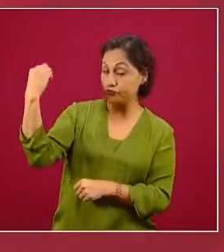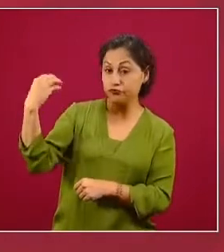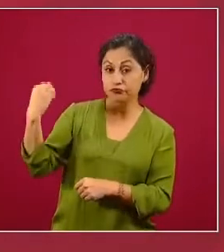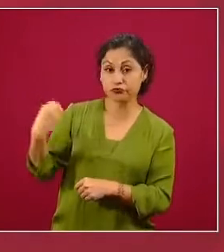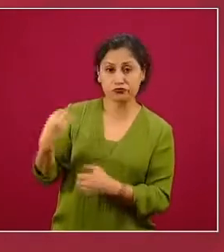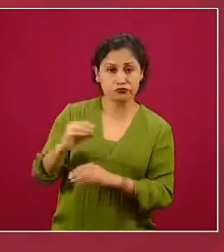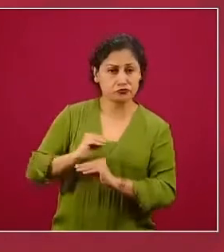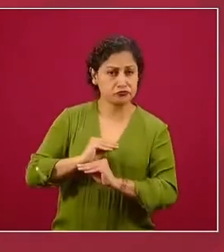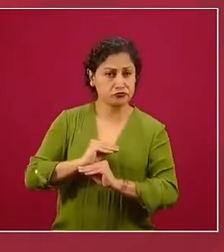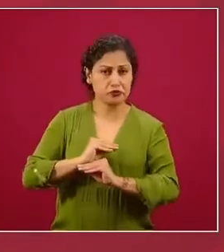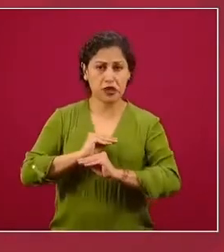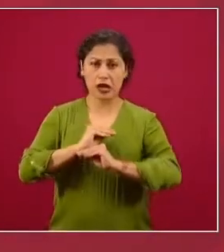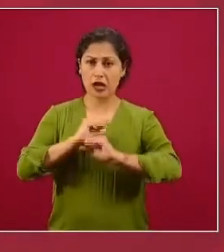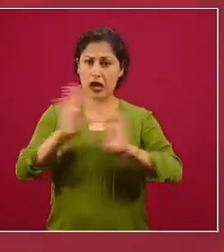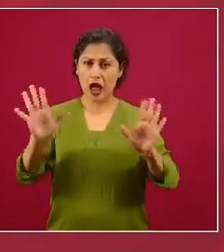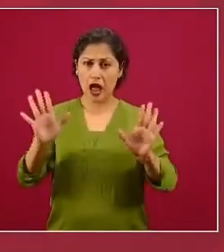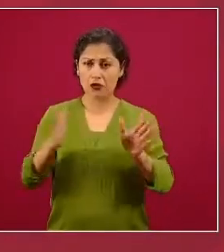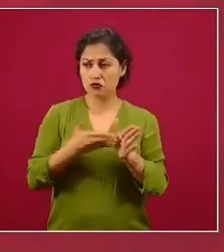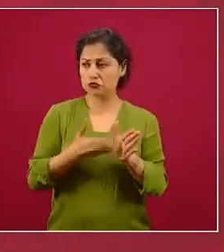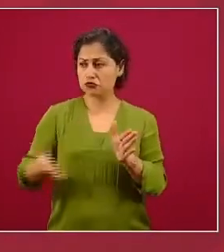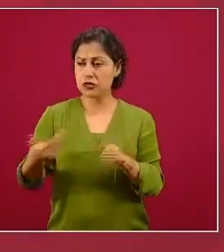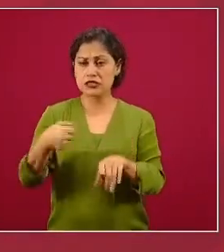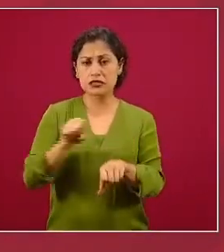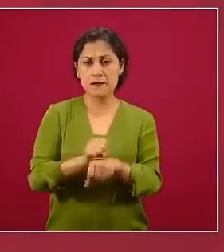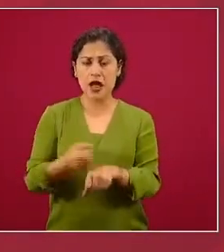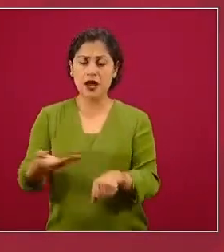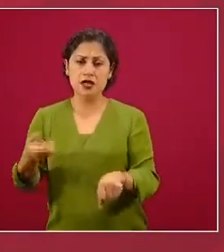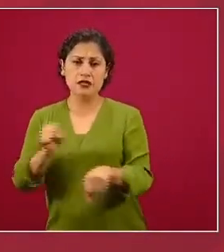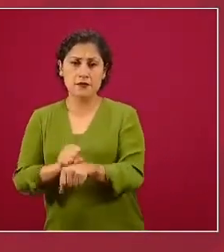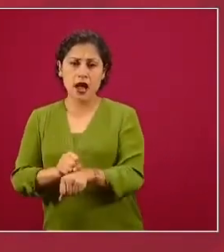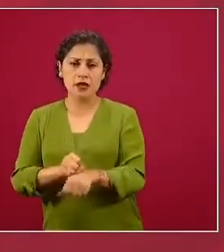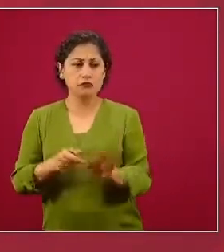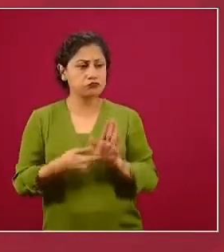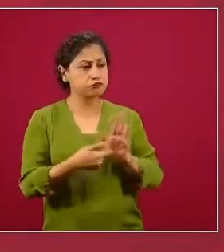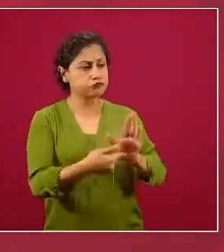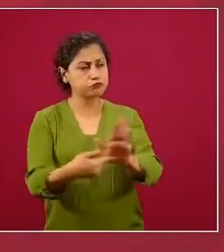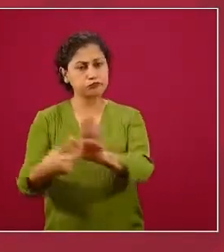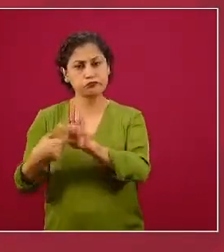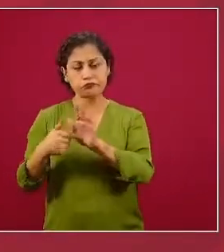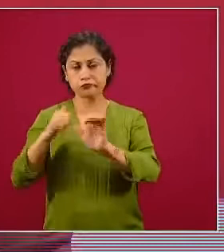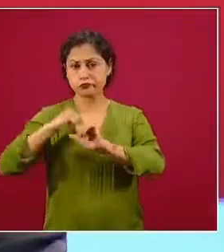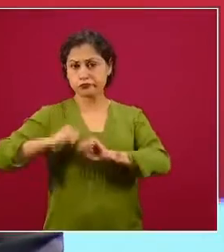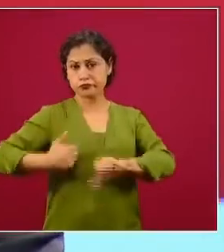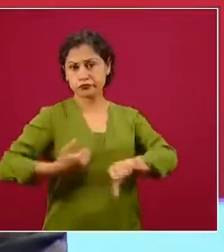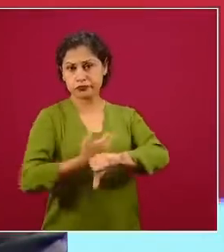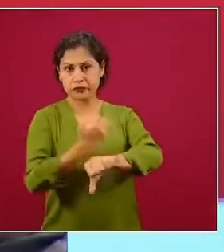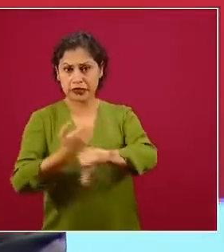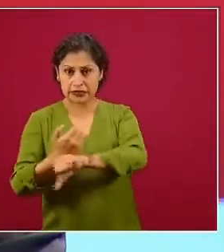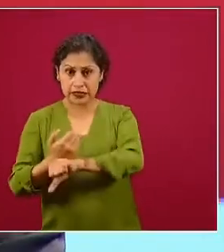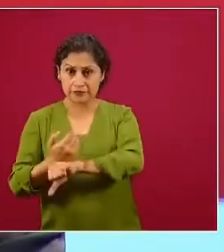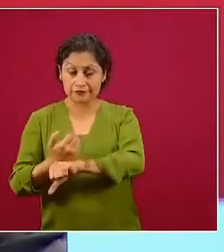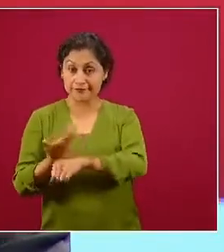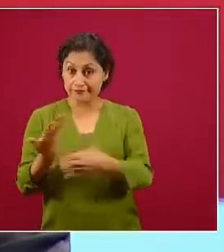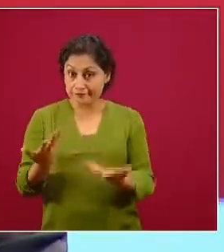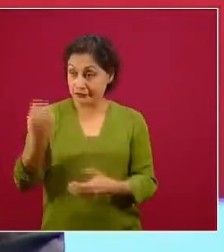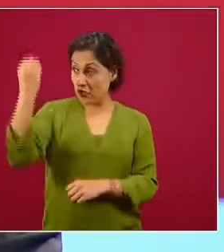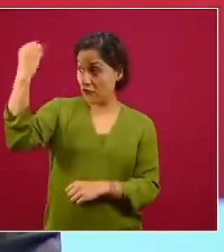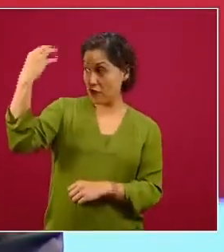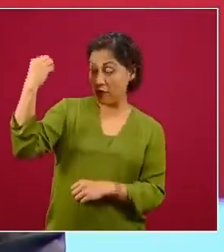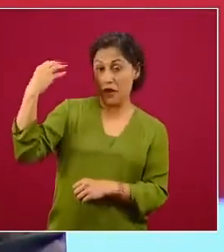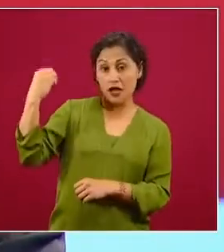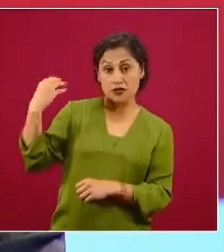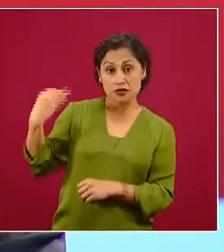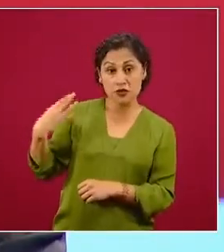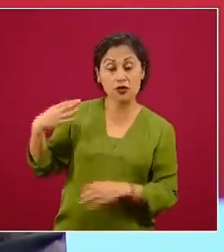comunica semanalmente a los gobiernos estatales, es una operación que depende de la información y de la calidad